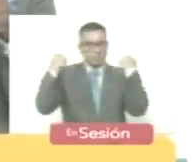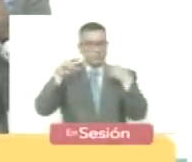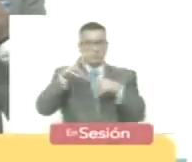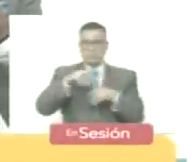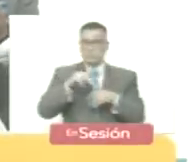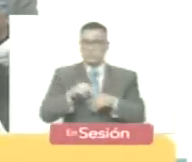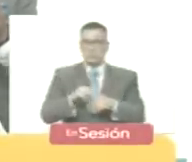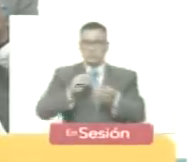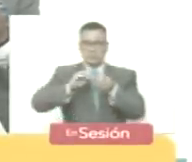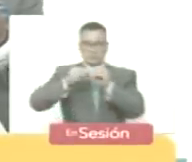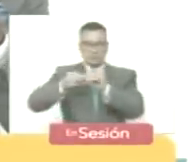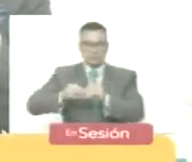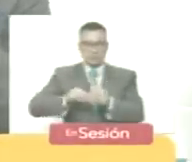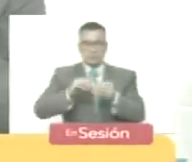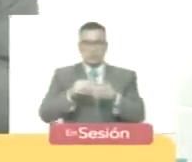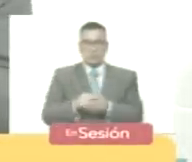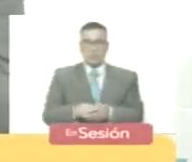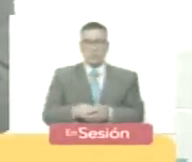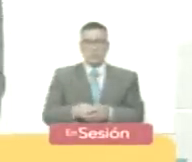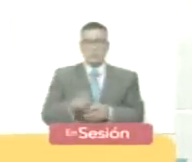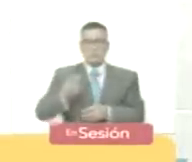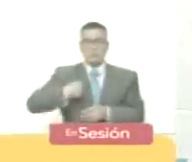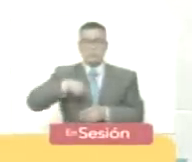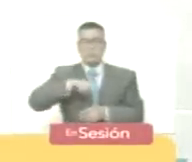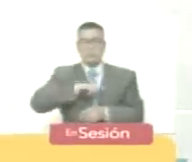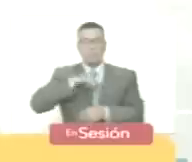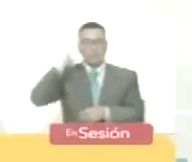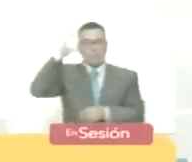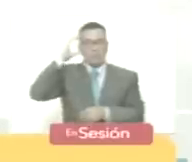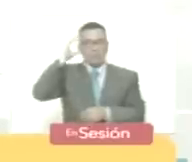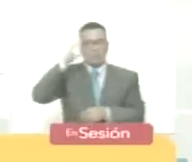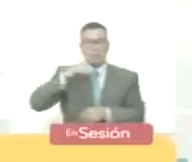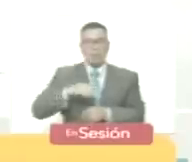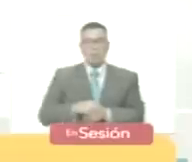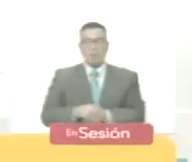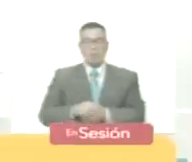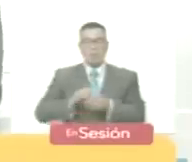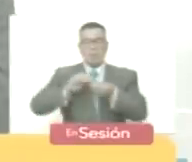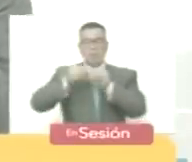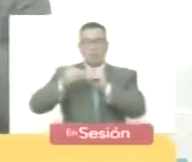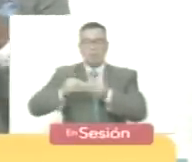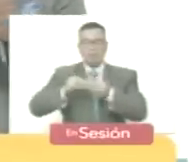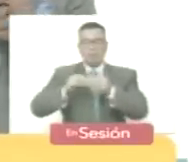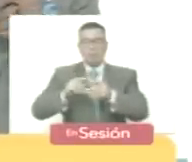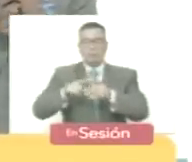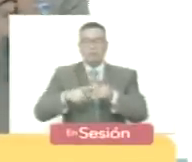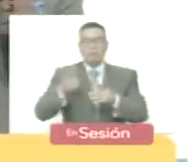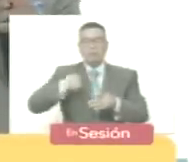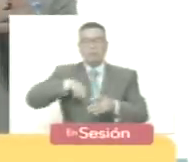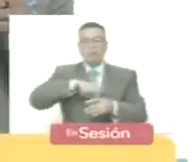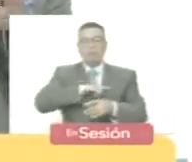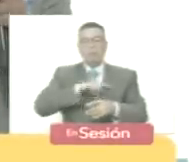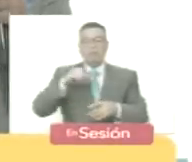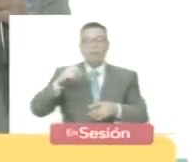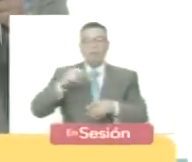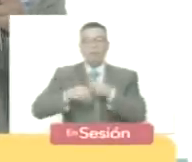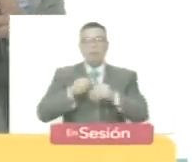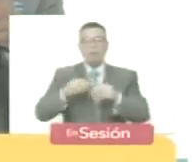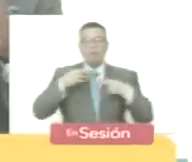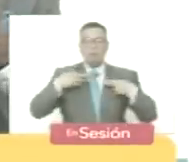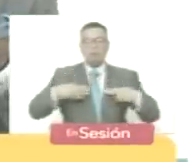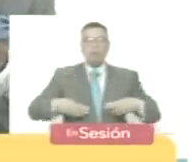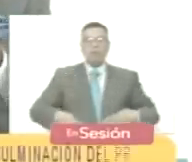la recuperación de nuestra conciencia, la recuperación de nuestra condición, de nuestro